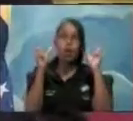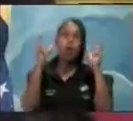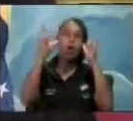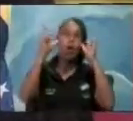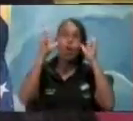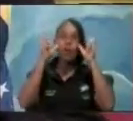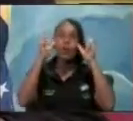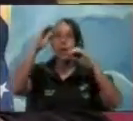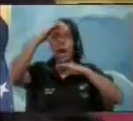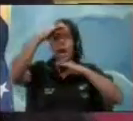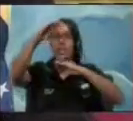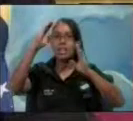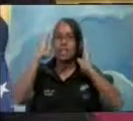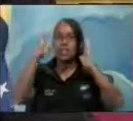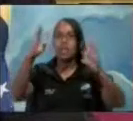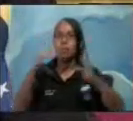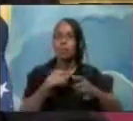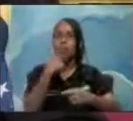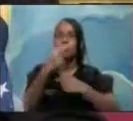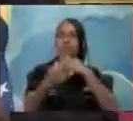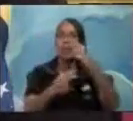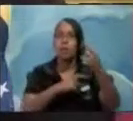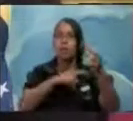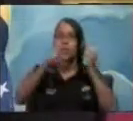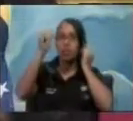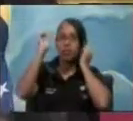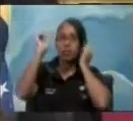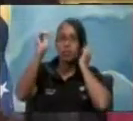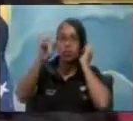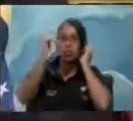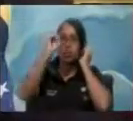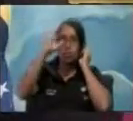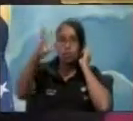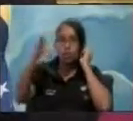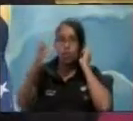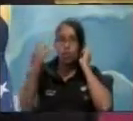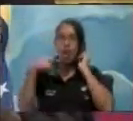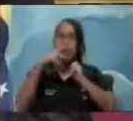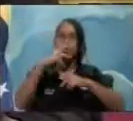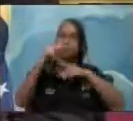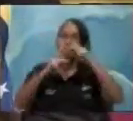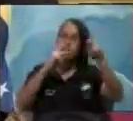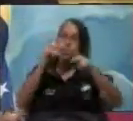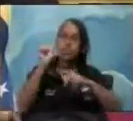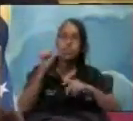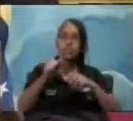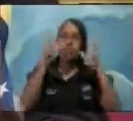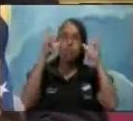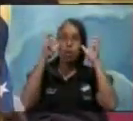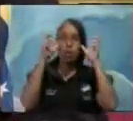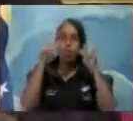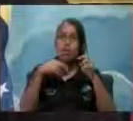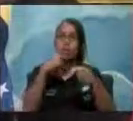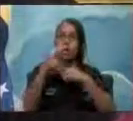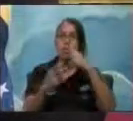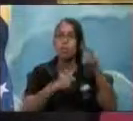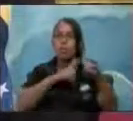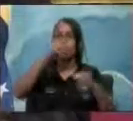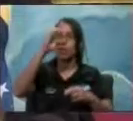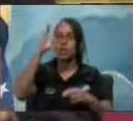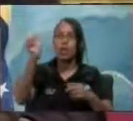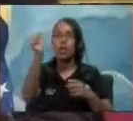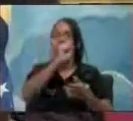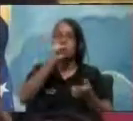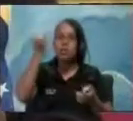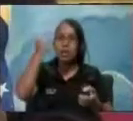oír atentamente la voz de Dios. Si oímos la voz de Dios, hay prosperidad. Si oímos la voz de Dios, hay